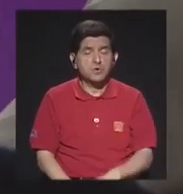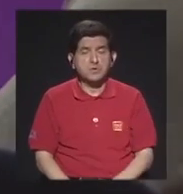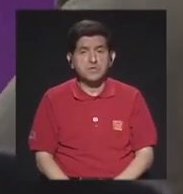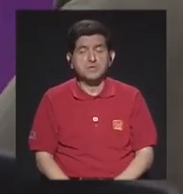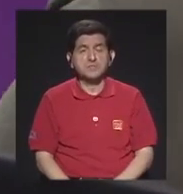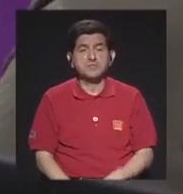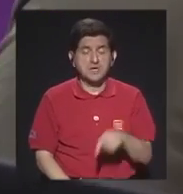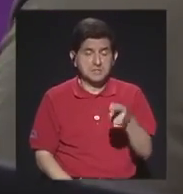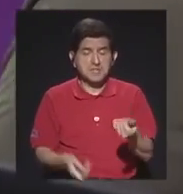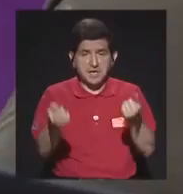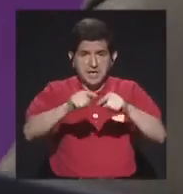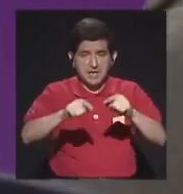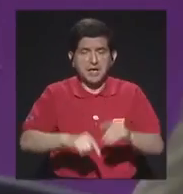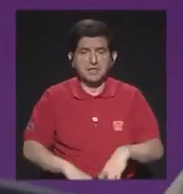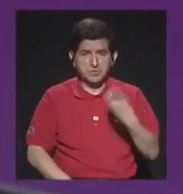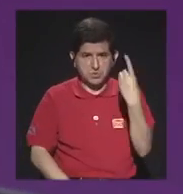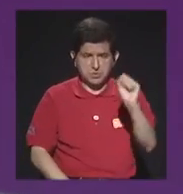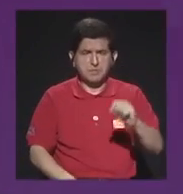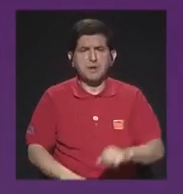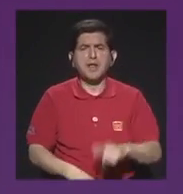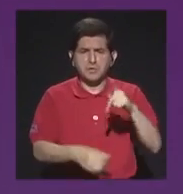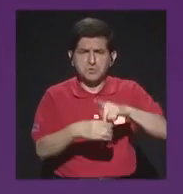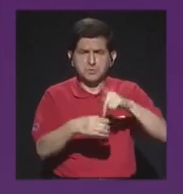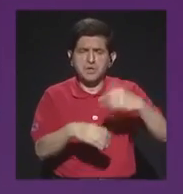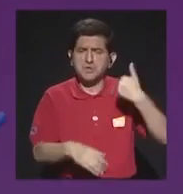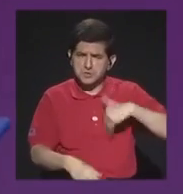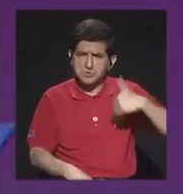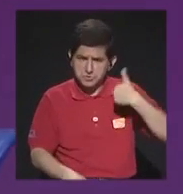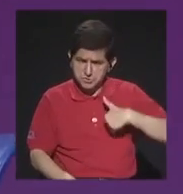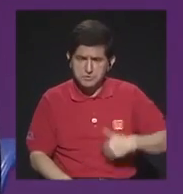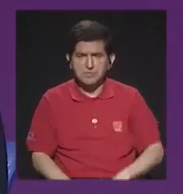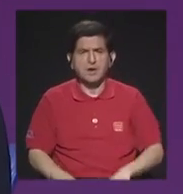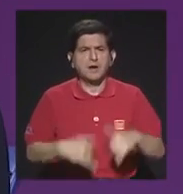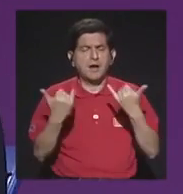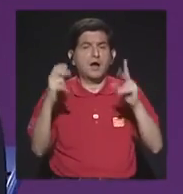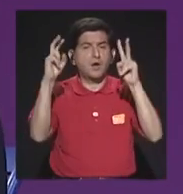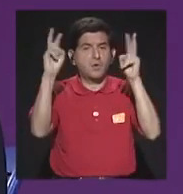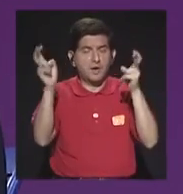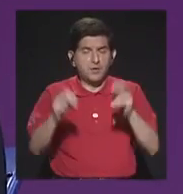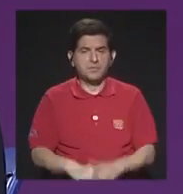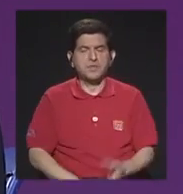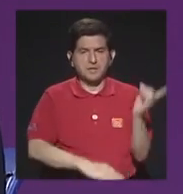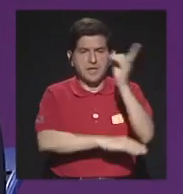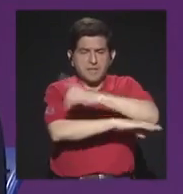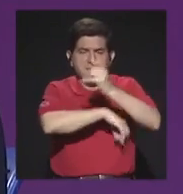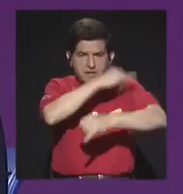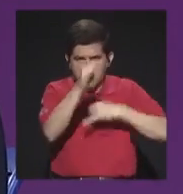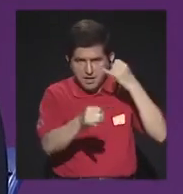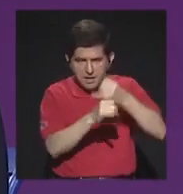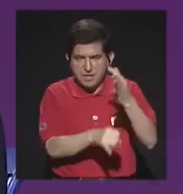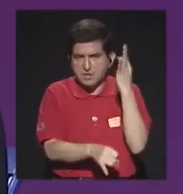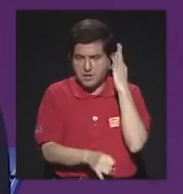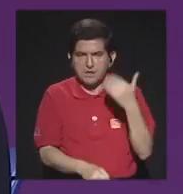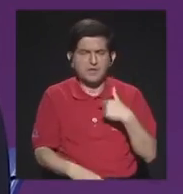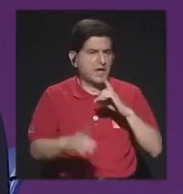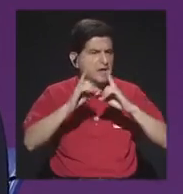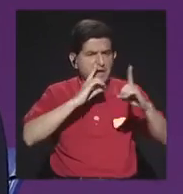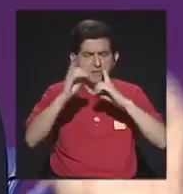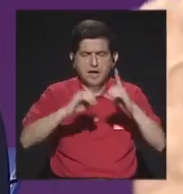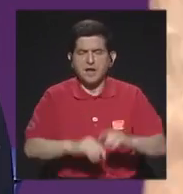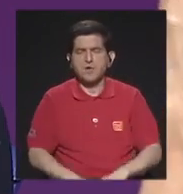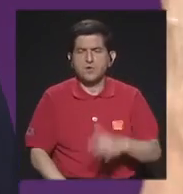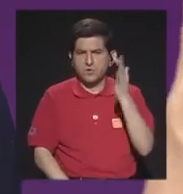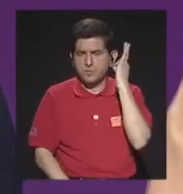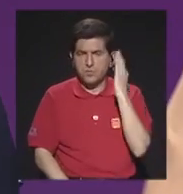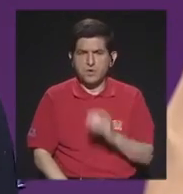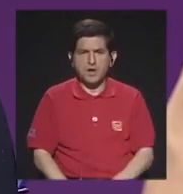caso de Desamparados, muchos hombres. Ahora, con el tema del Día Internacional de las Mujeres, tuvimos diálogos entre mujeres y